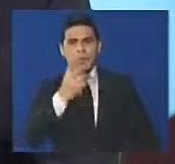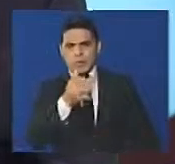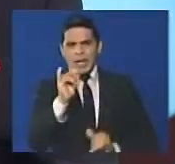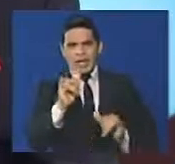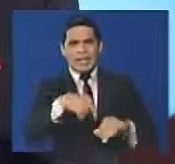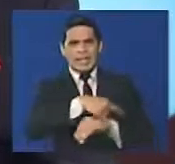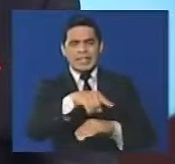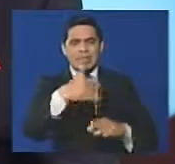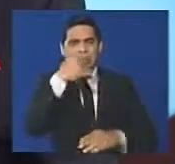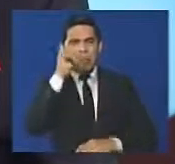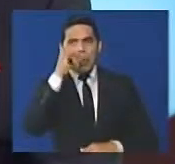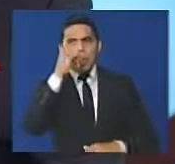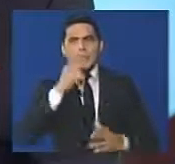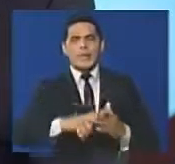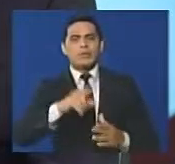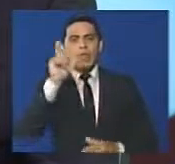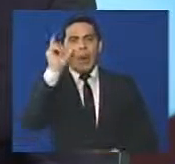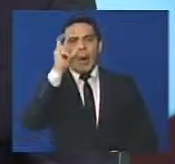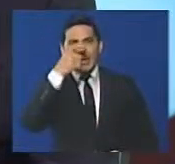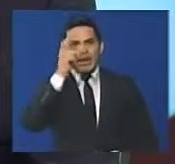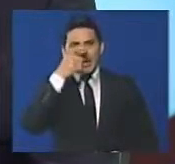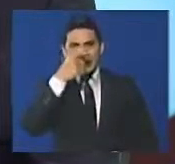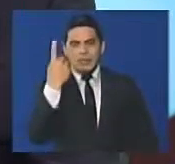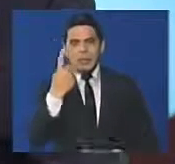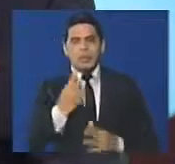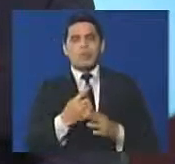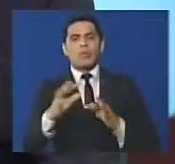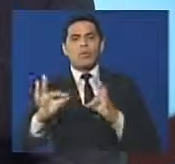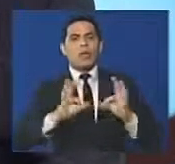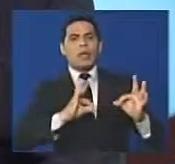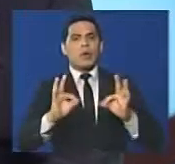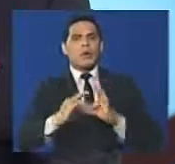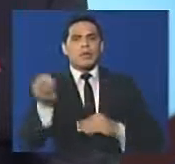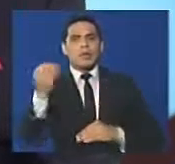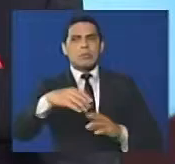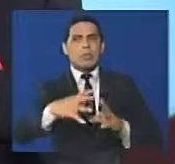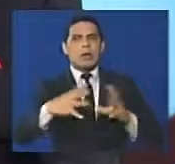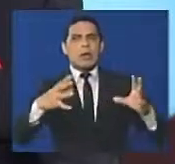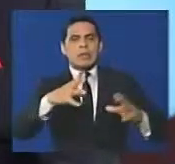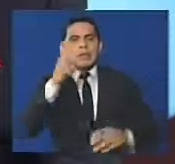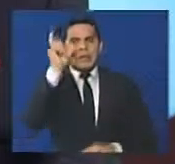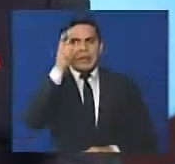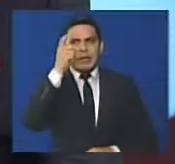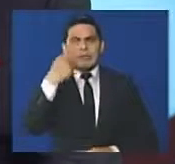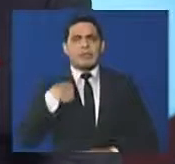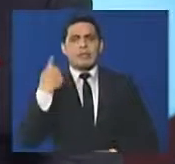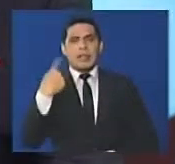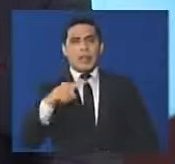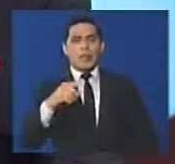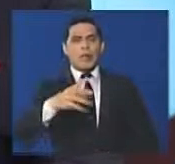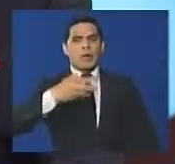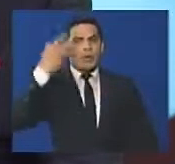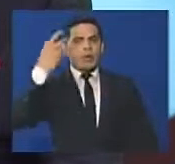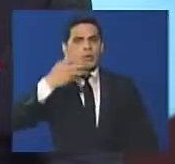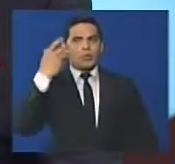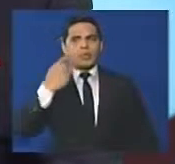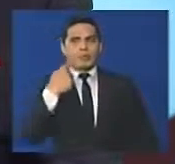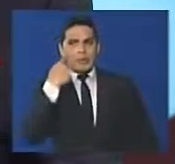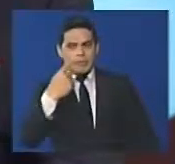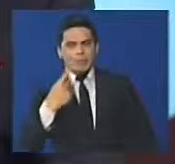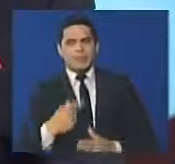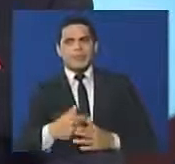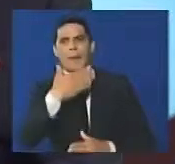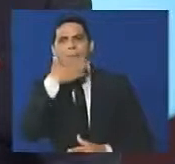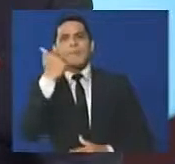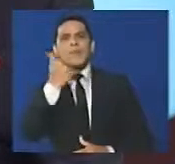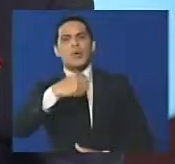Grecia, en el Megaron City, uno de los teatros más fabulosos de Grecia. Y tengo el orgullo de decir que me llevé los